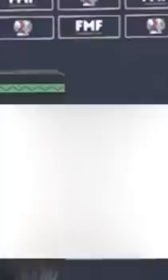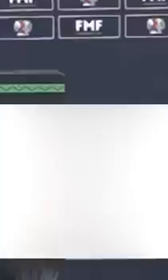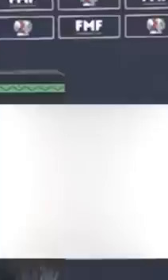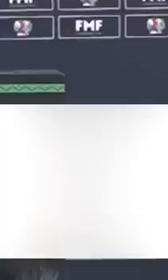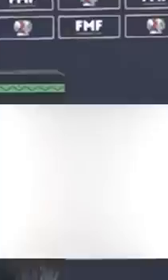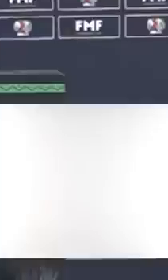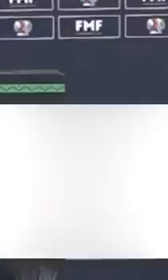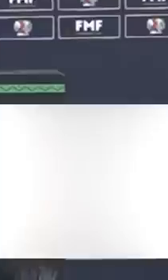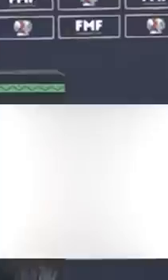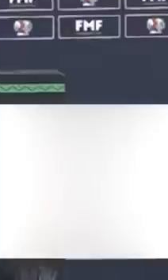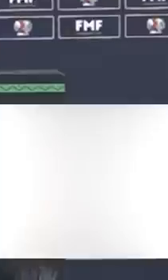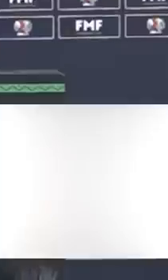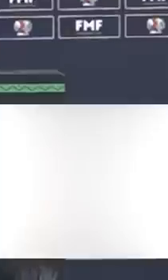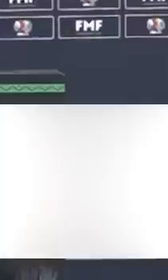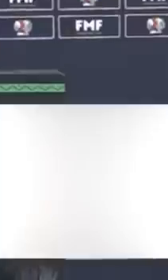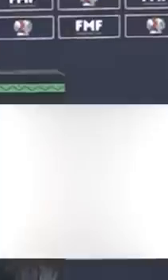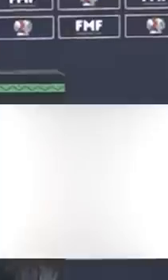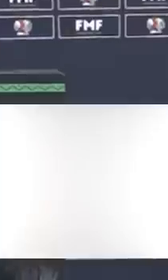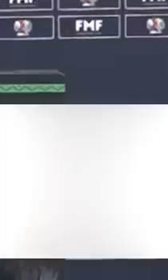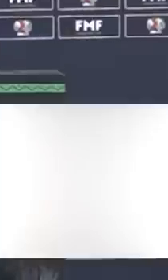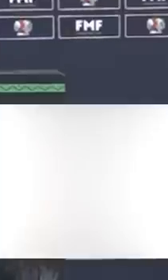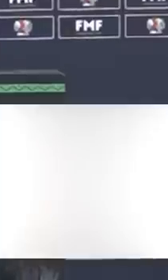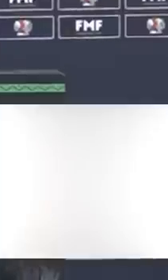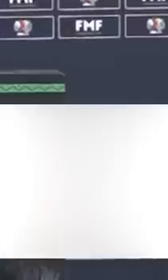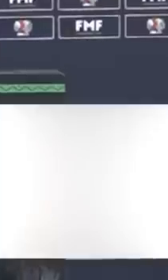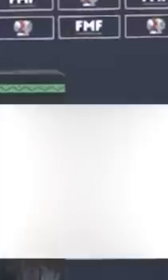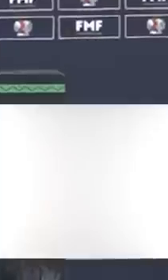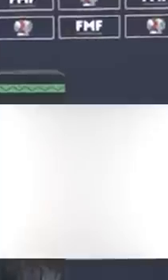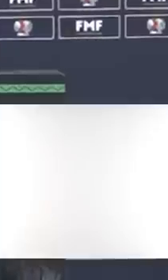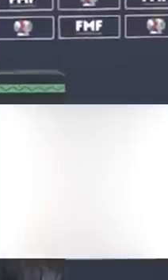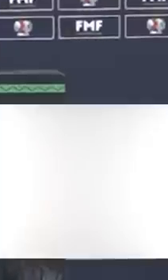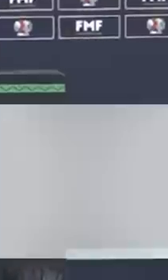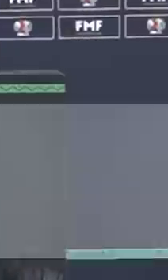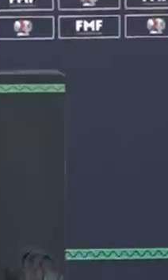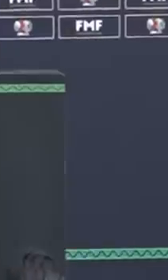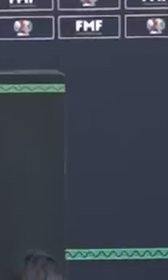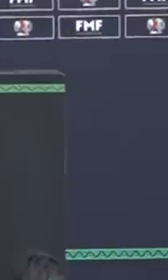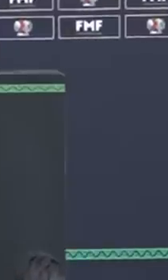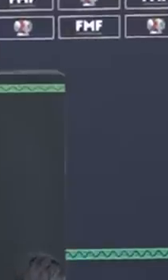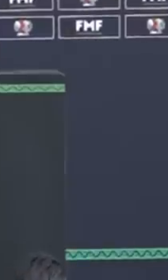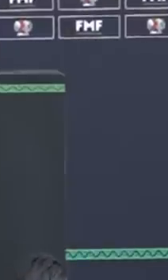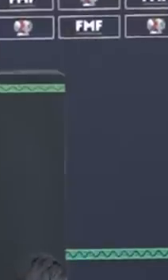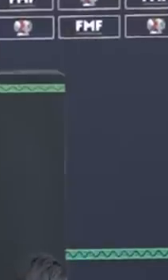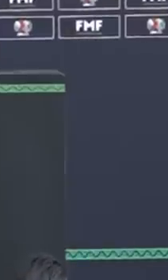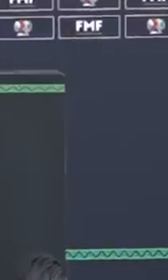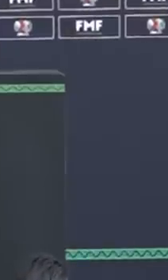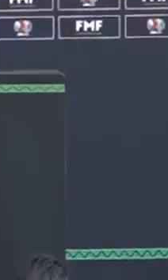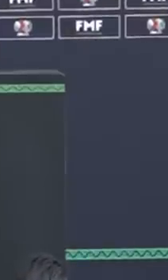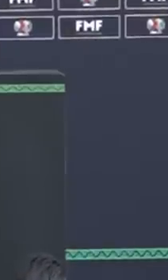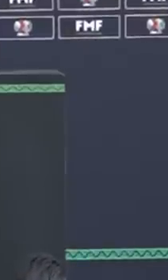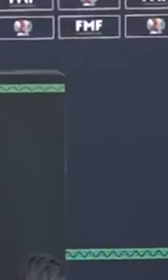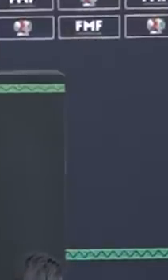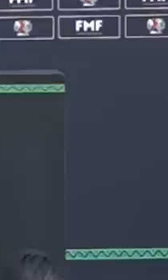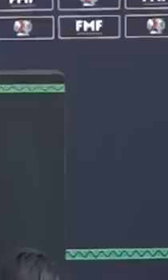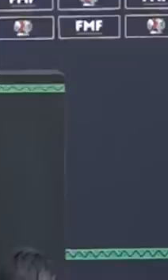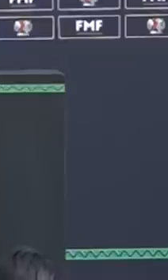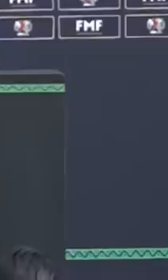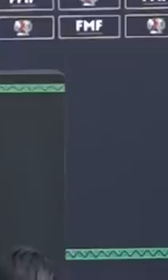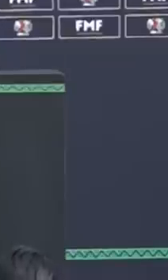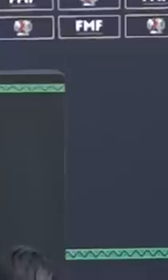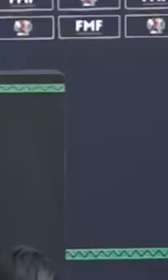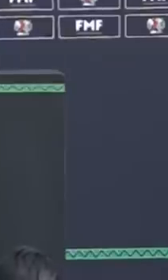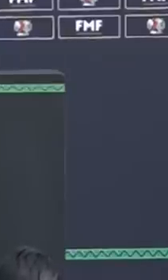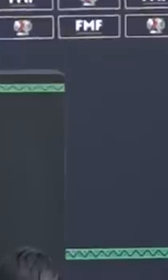Al ingeniero de Luisa y un par también para el maestro Arriola. John, con este paso que se da de regresar a la